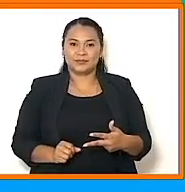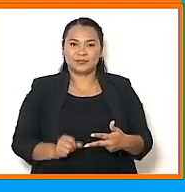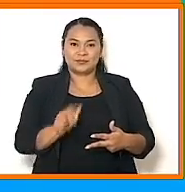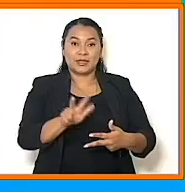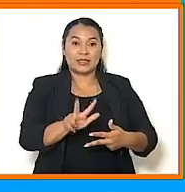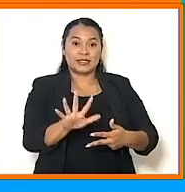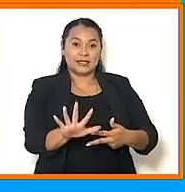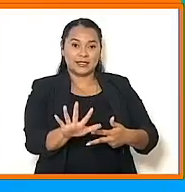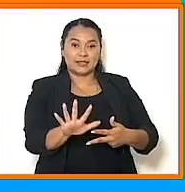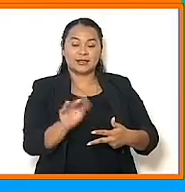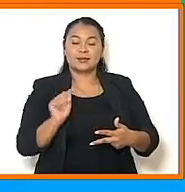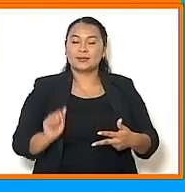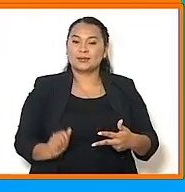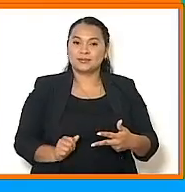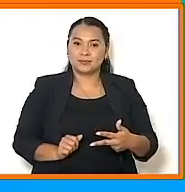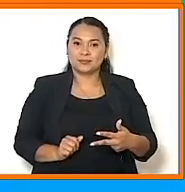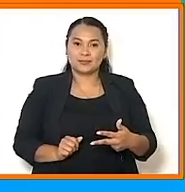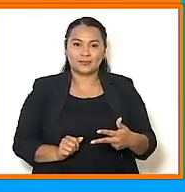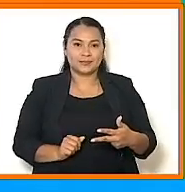35.